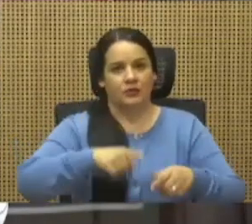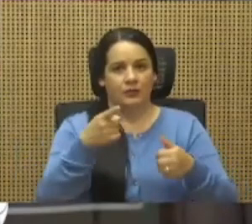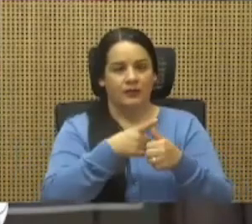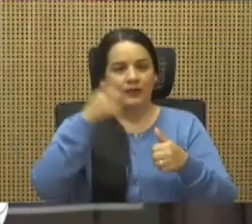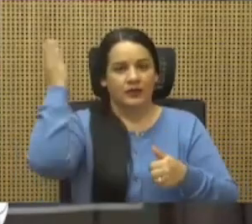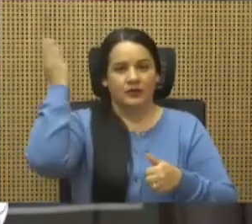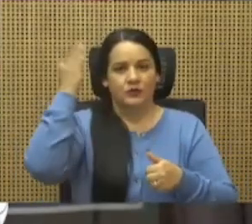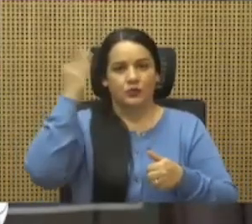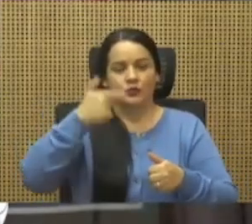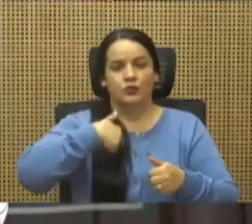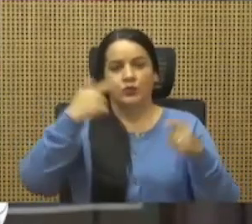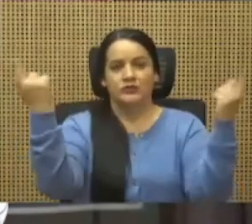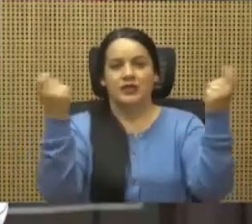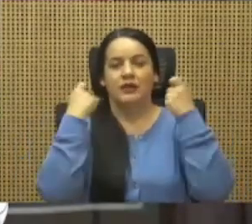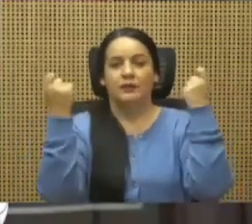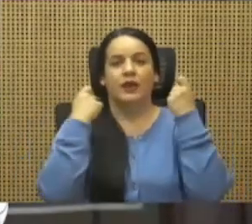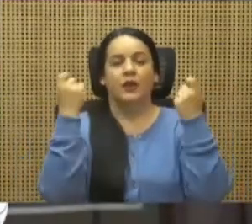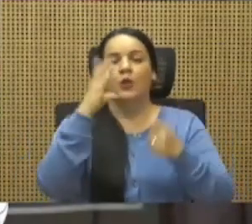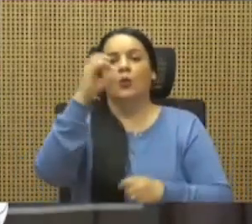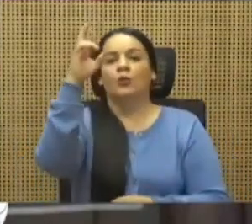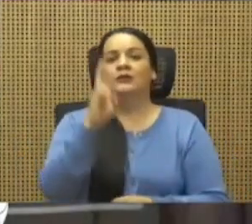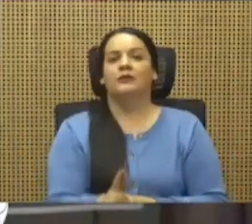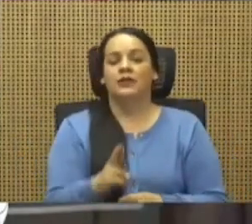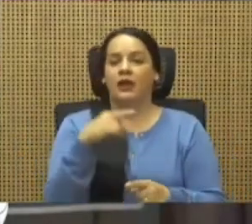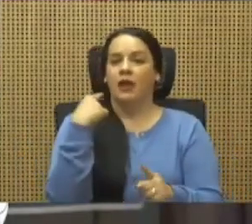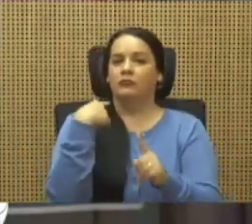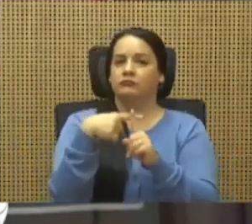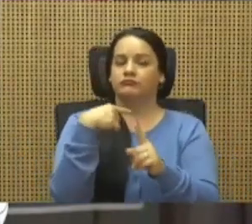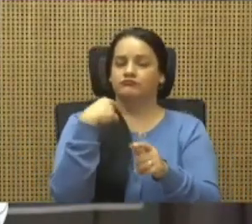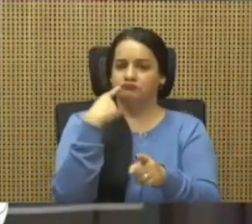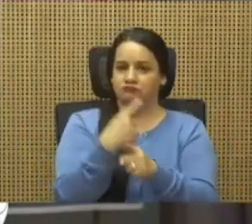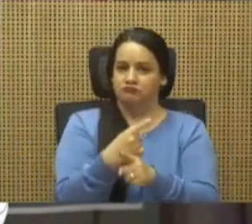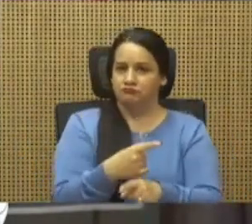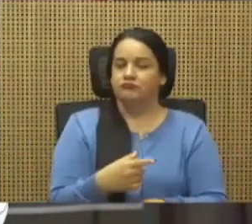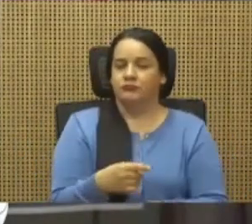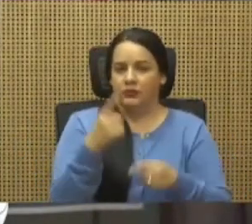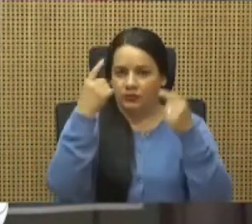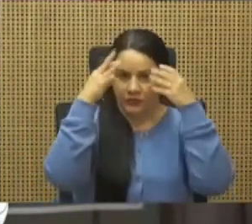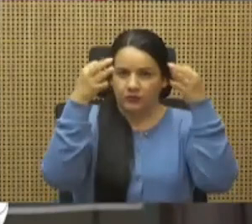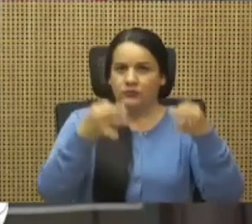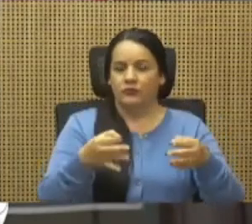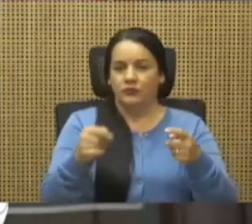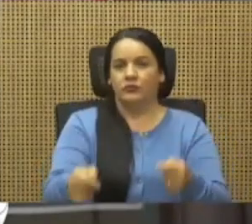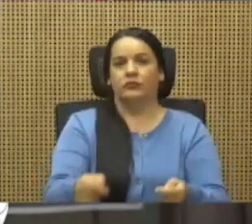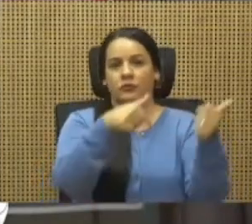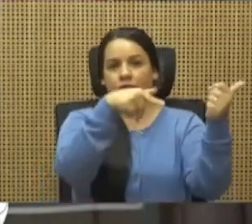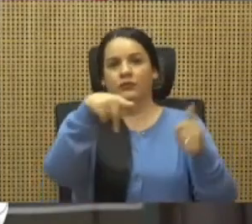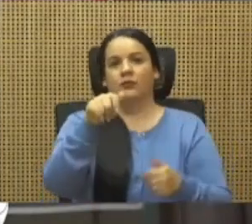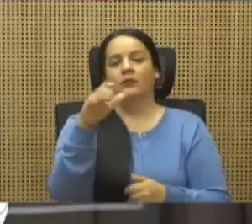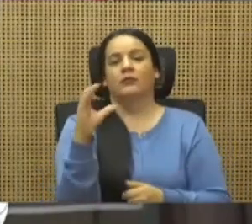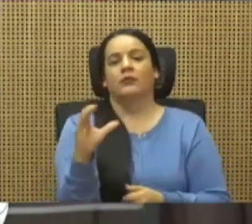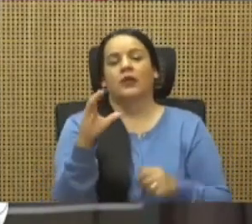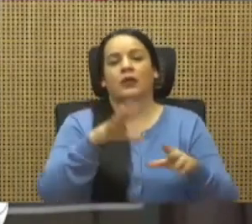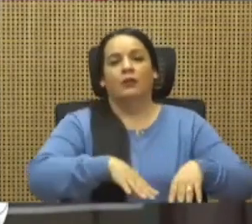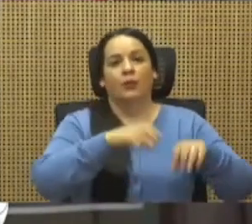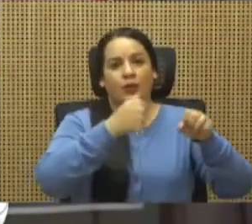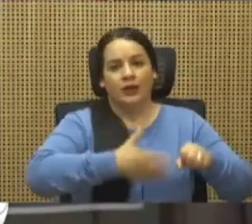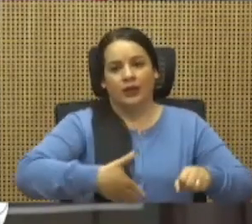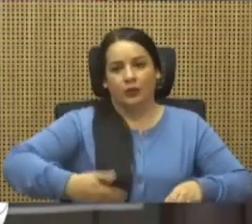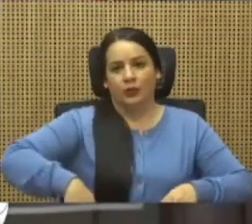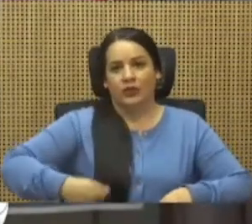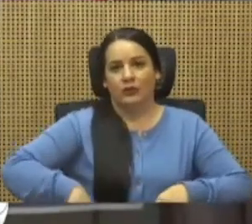discurso, celebré que Costa Rica muy acertadamente decidió sacar al PAC del Poder Ejecutivo y Legislativo.